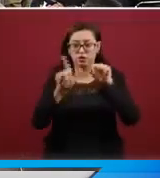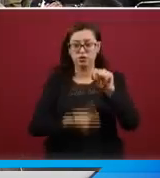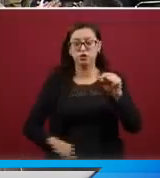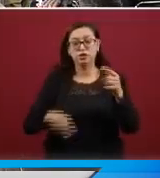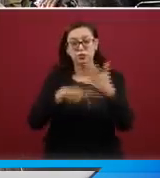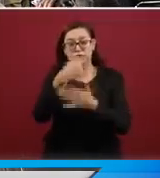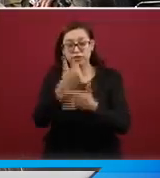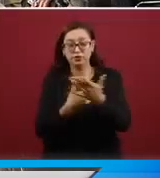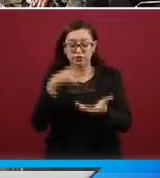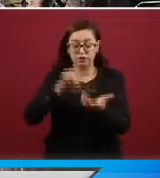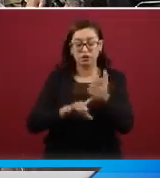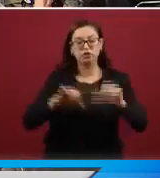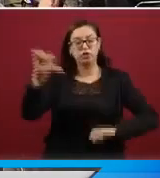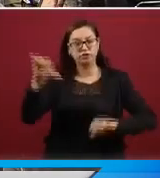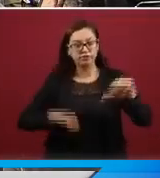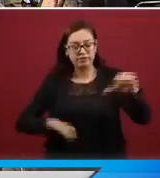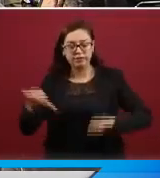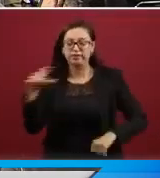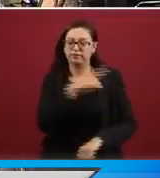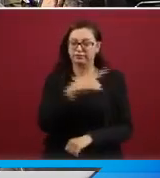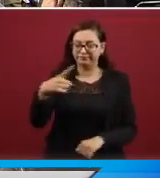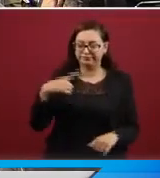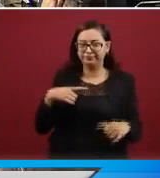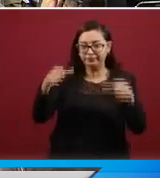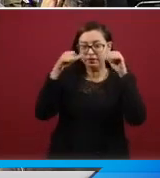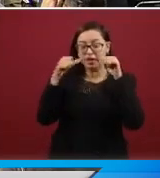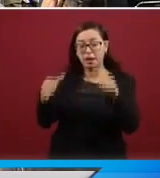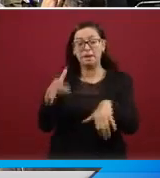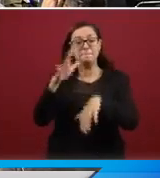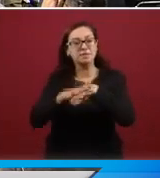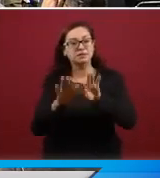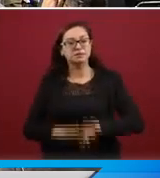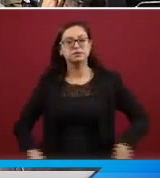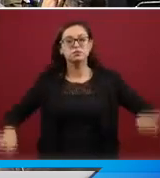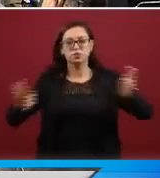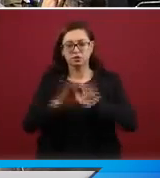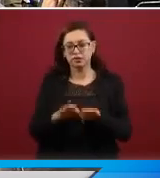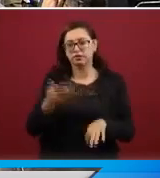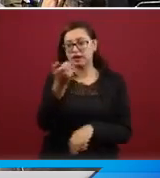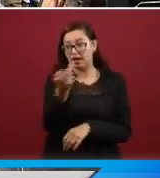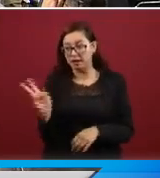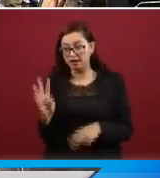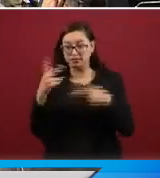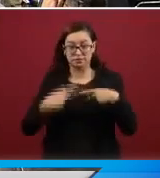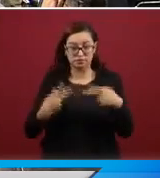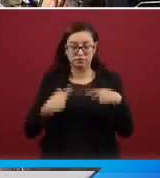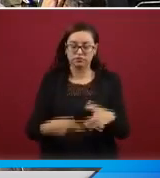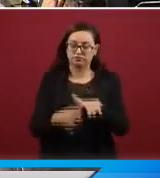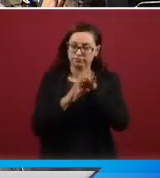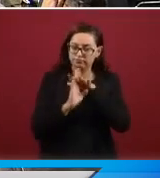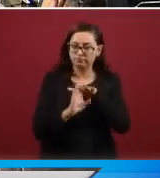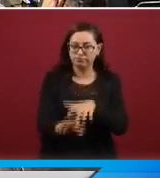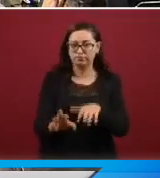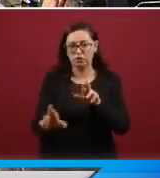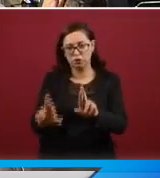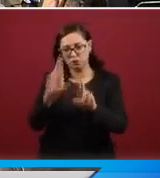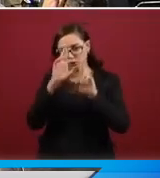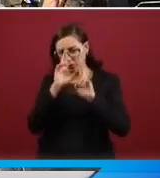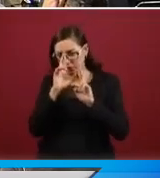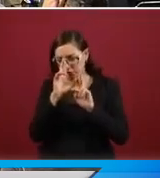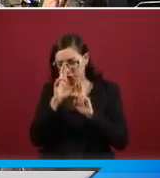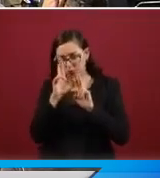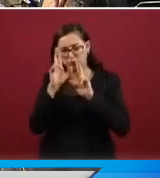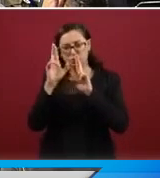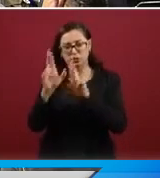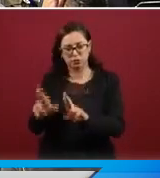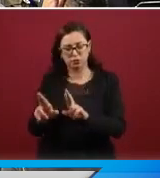Sembrando Vida, amplió el número de hectáreas para este programa. Se cuentan con 16 albergues en la frontera norte, 3.700 puestos de trabajo